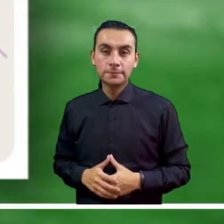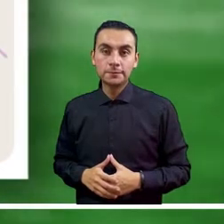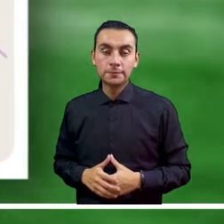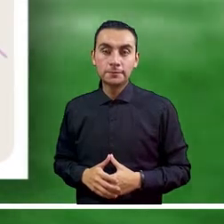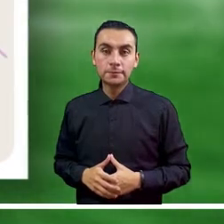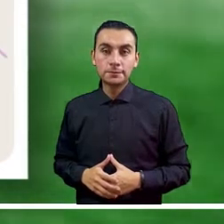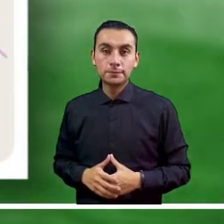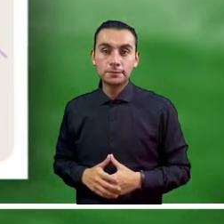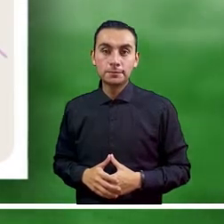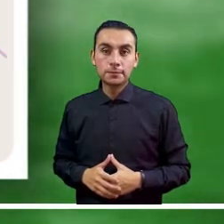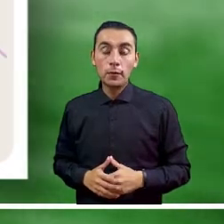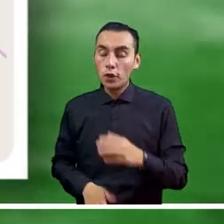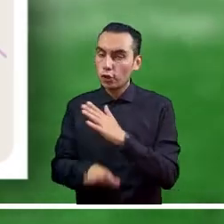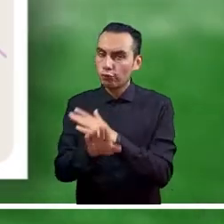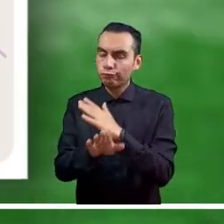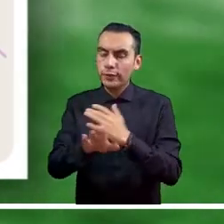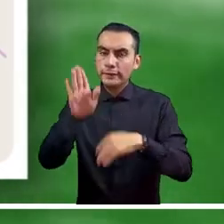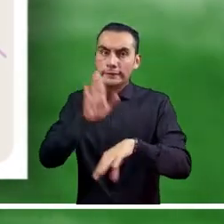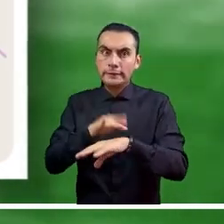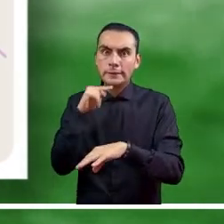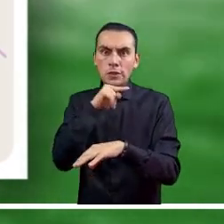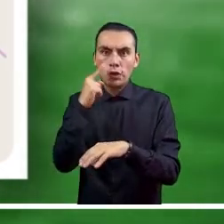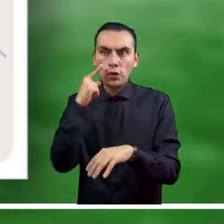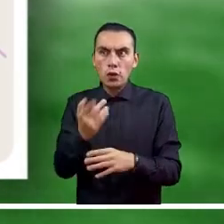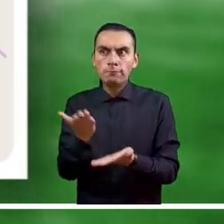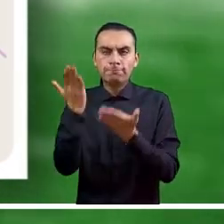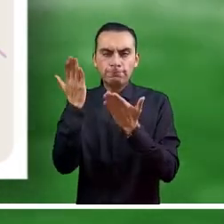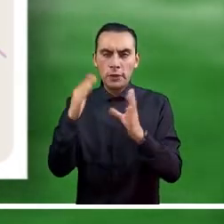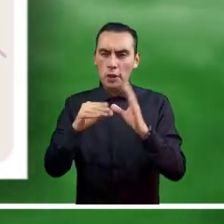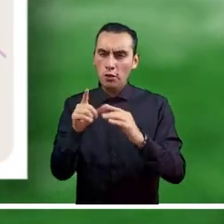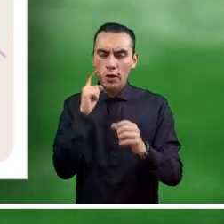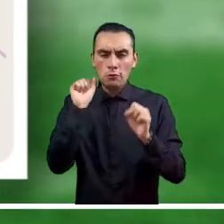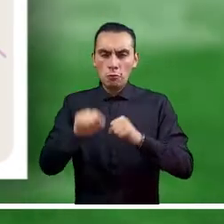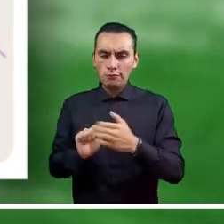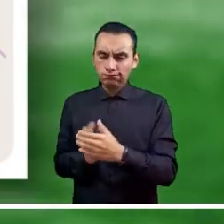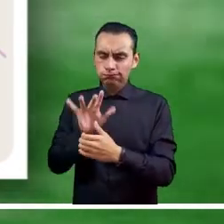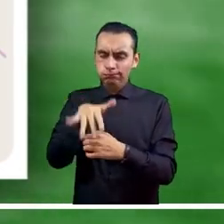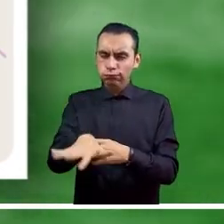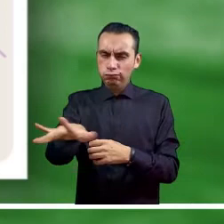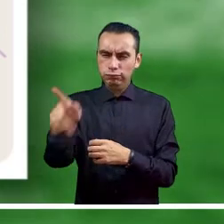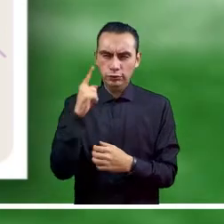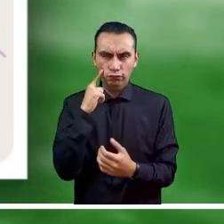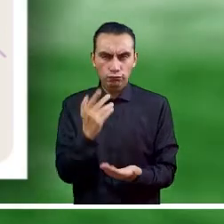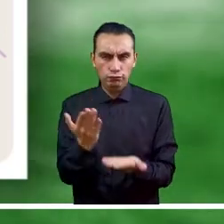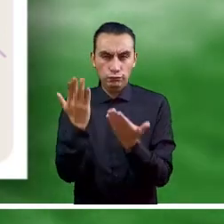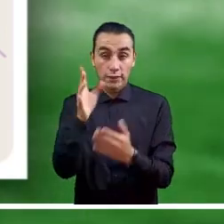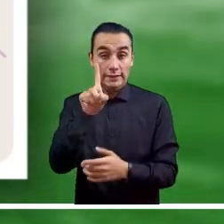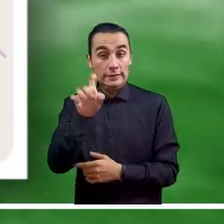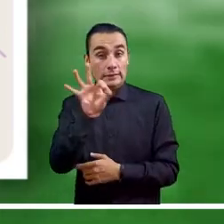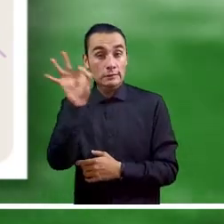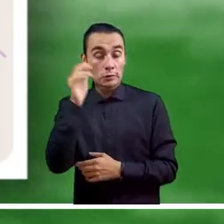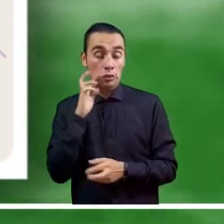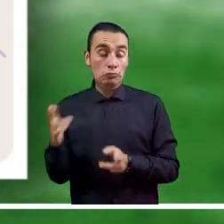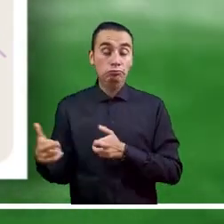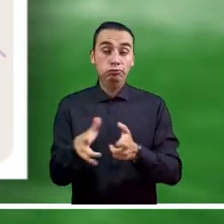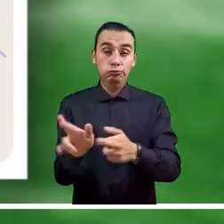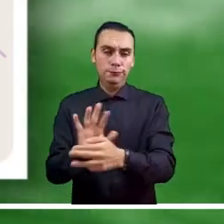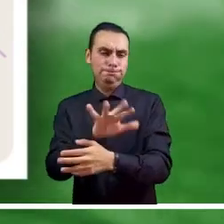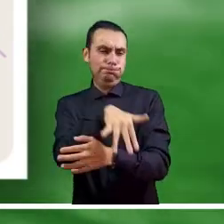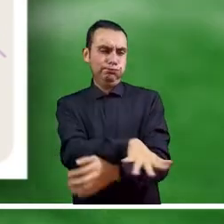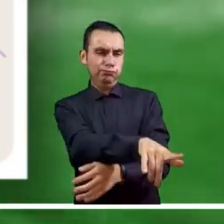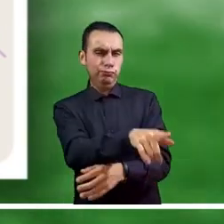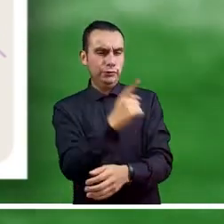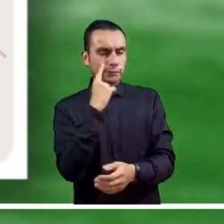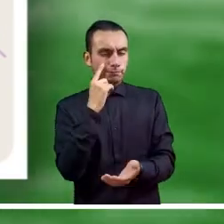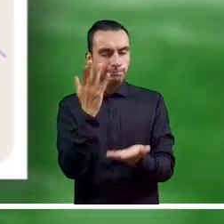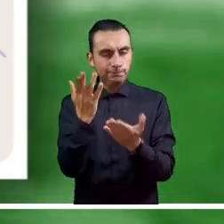por el sector Cara de Gato, punto por el cual está transitando cerca del 60% del caudal. Alerta morada por niveles bajos